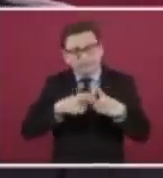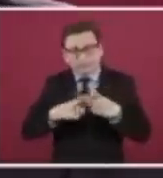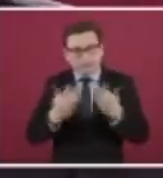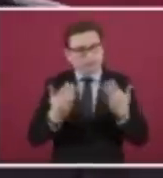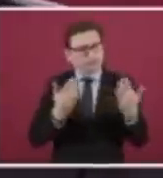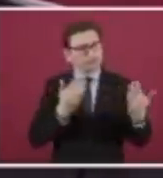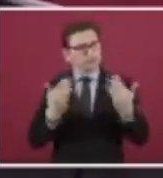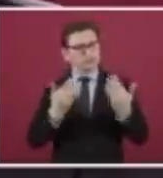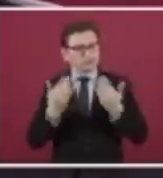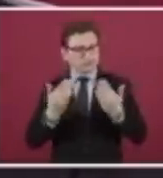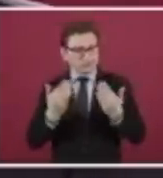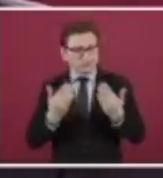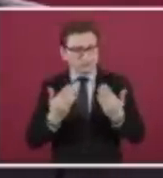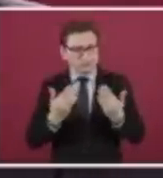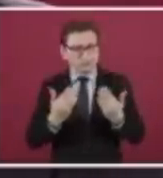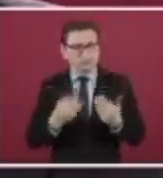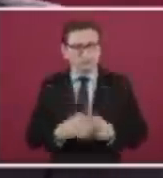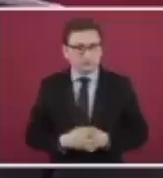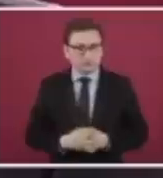¿Cómo fue el primer año